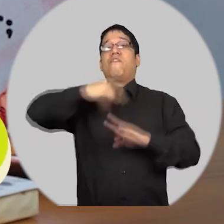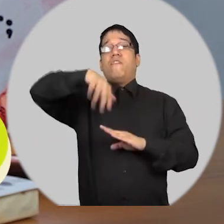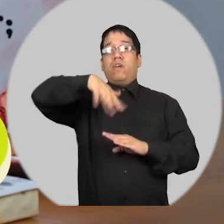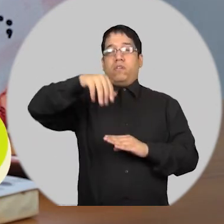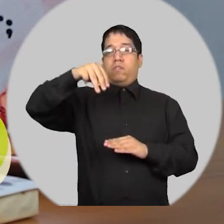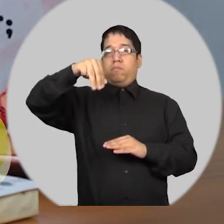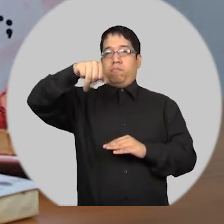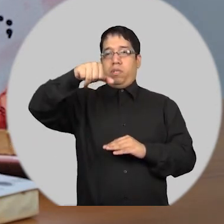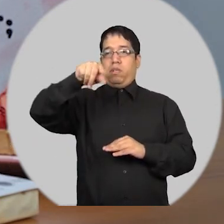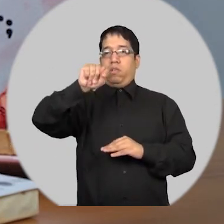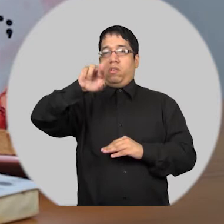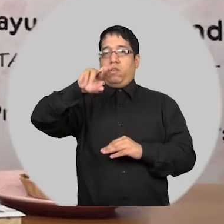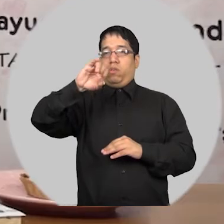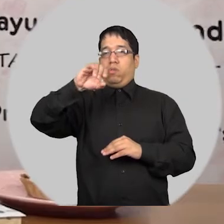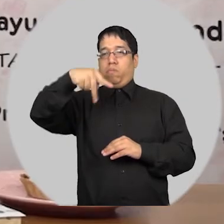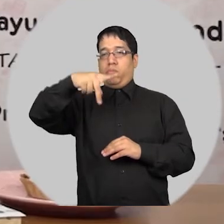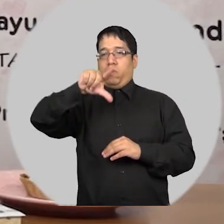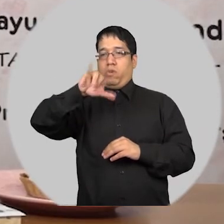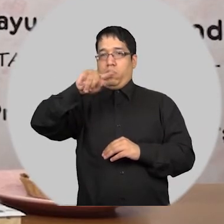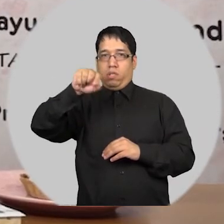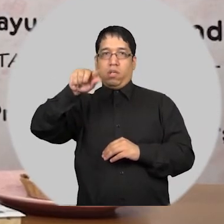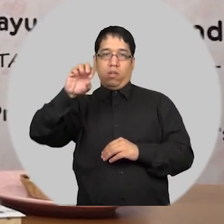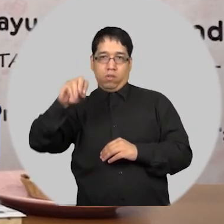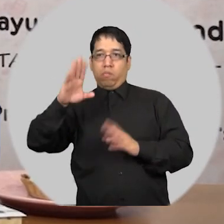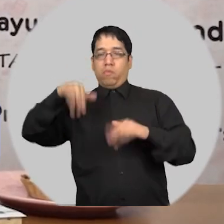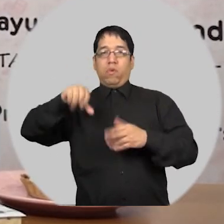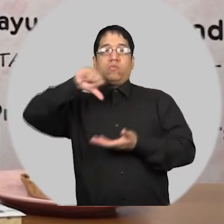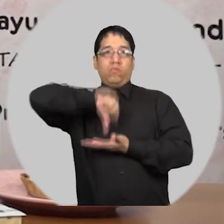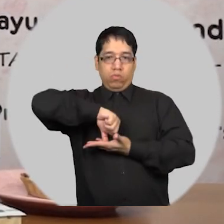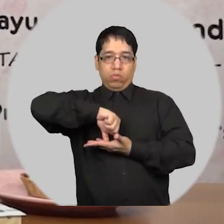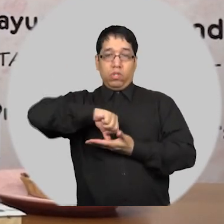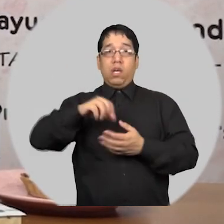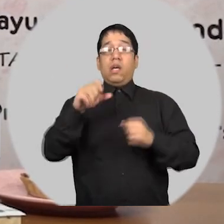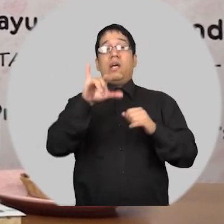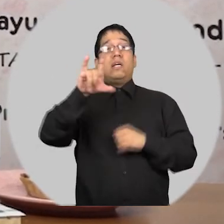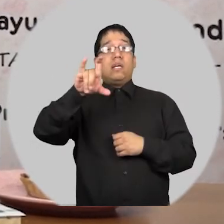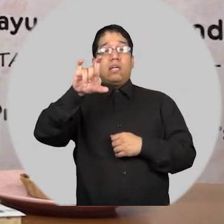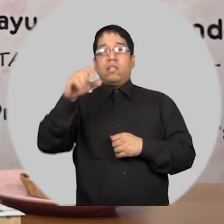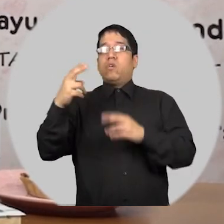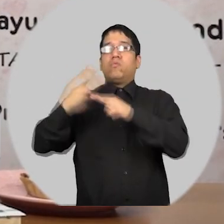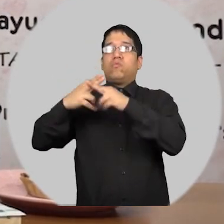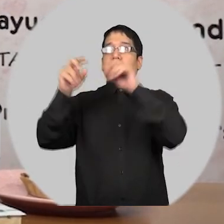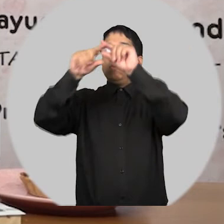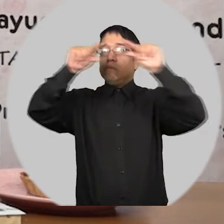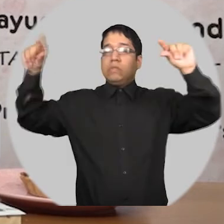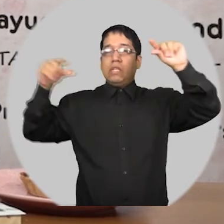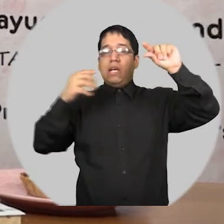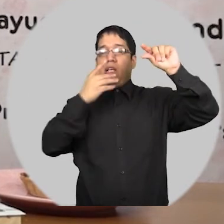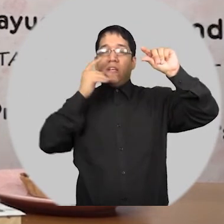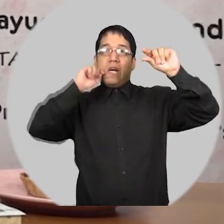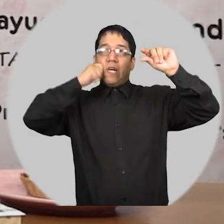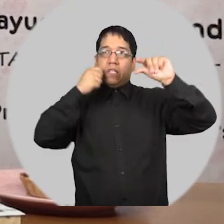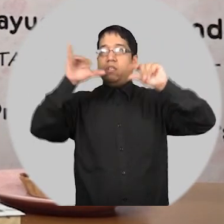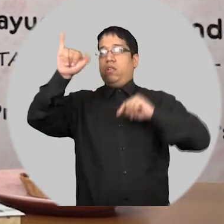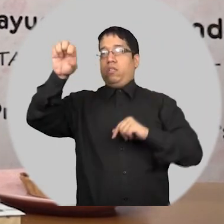de Metropolitano Asunción. Pero en las redes sociales nos podés encontrar en Instagram como Las Delicias de mi Yeya y en